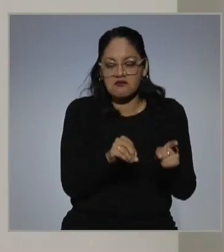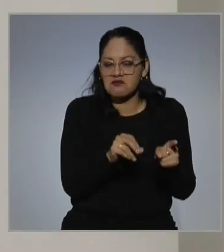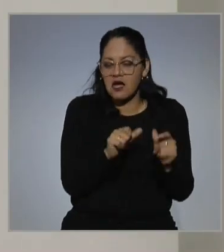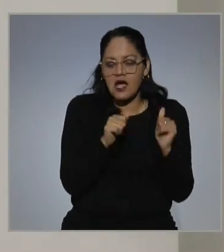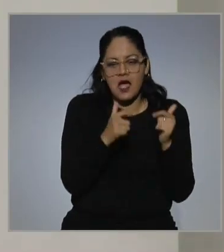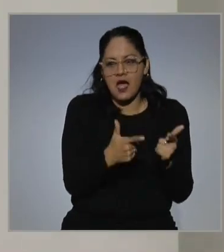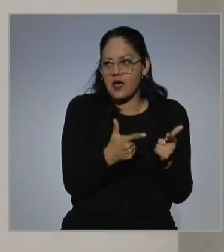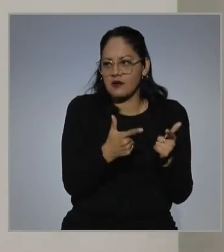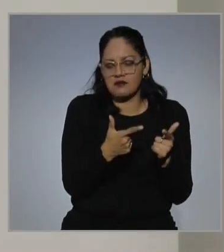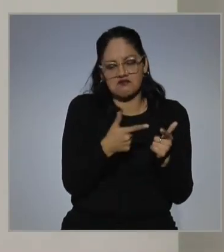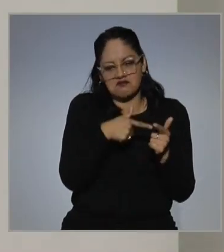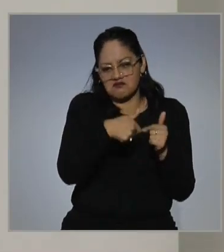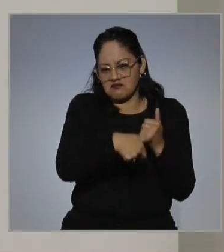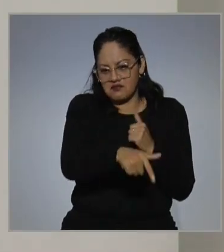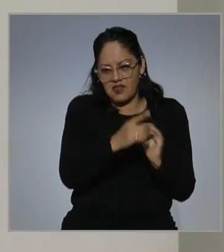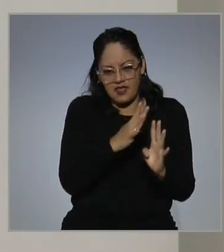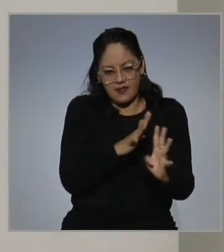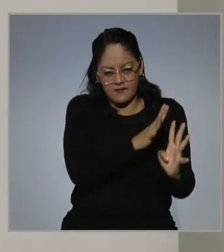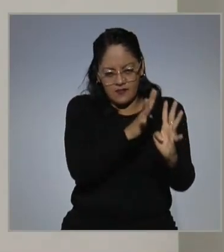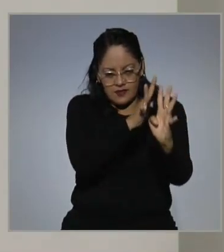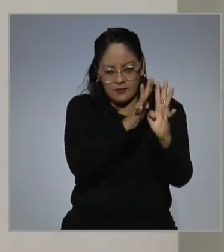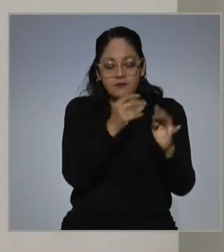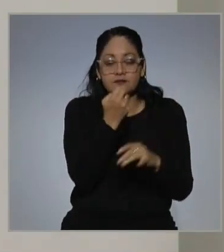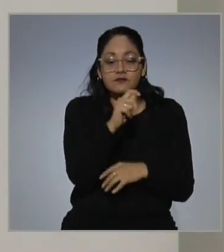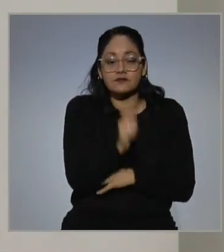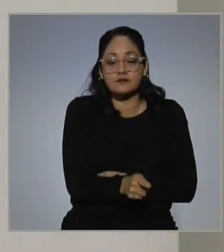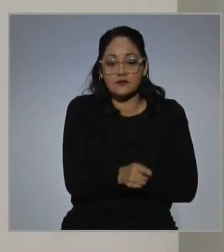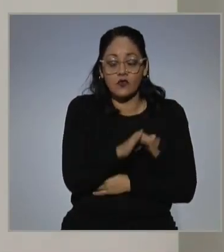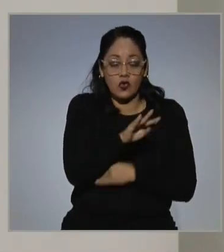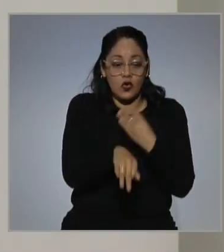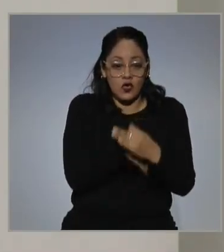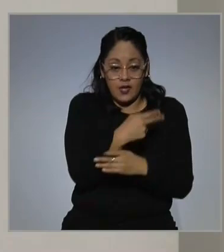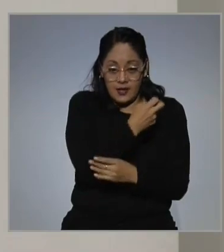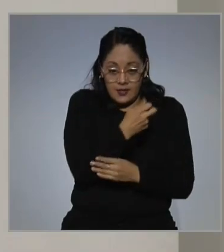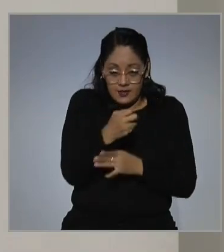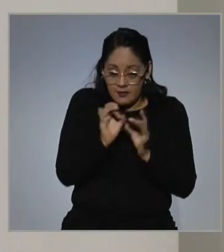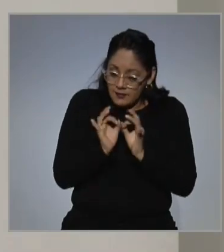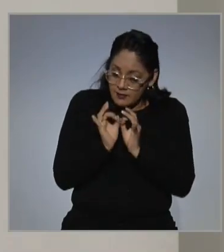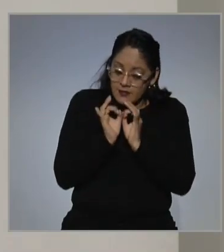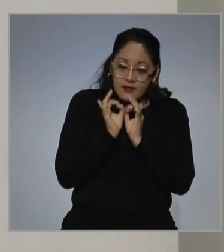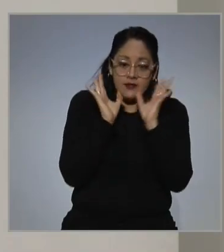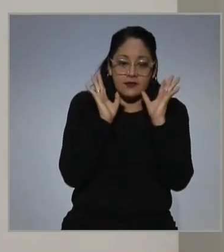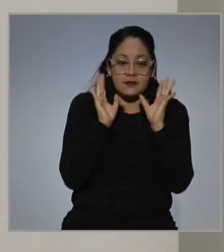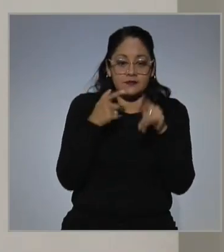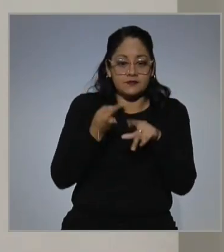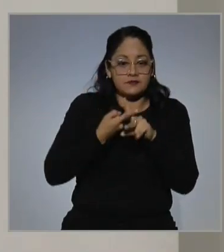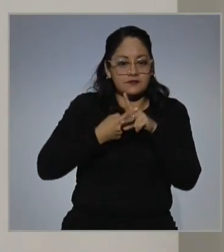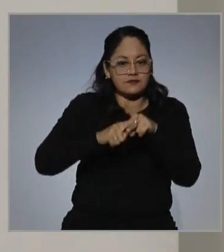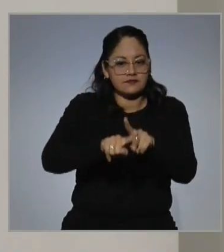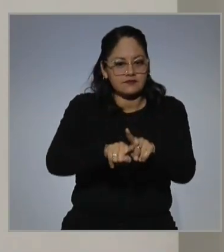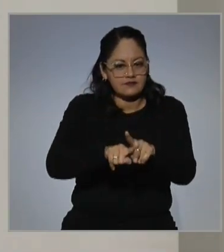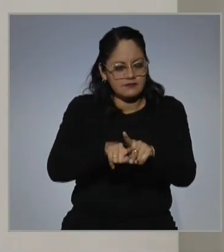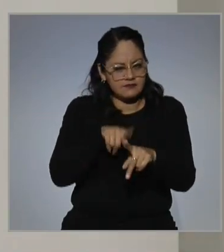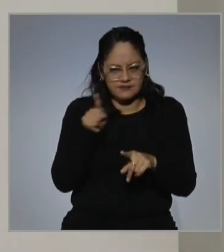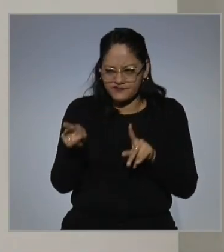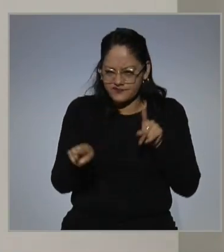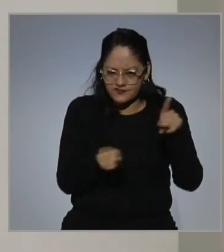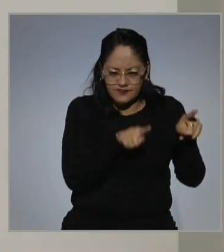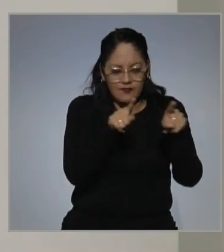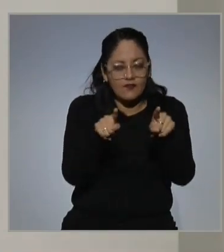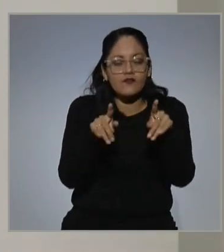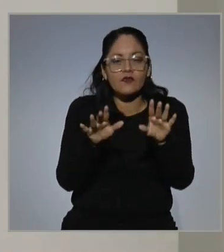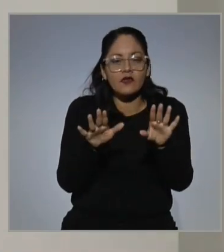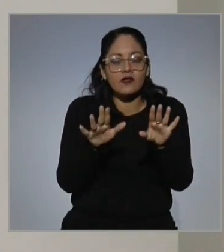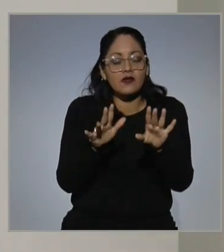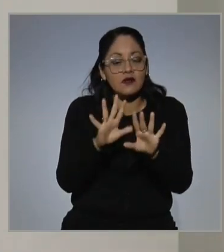hace algún tipo de desfile. El caso es de que todo esto de repente se empieza a conjugar, probablemente en